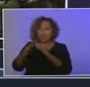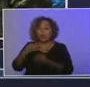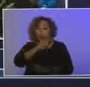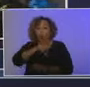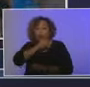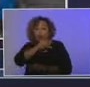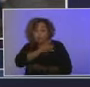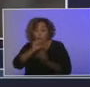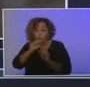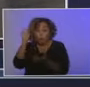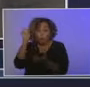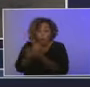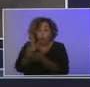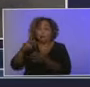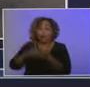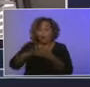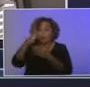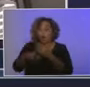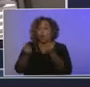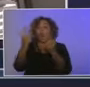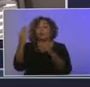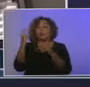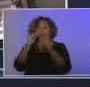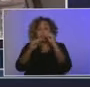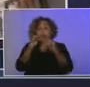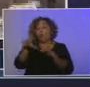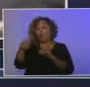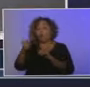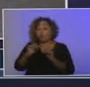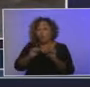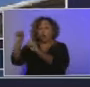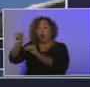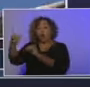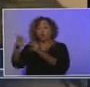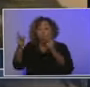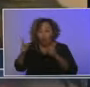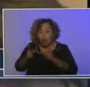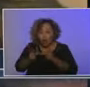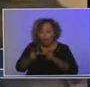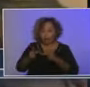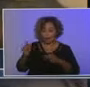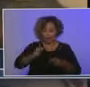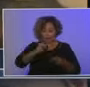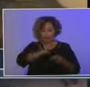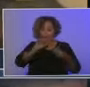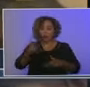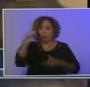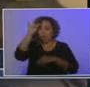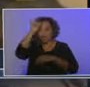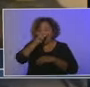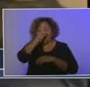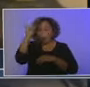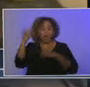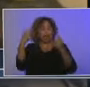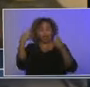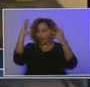programa, cuántos son para reparación, cuántos son para reubicación. El alcalde de Yaucoa está volviéndose